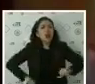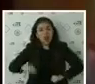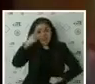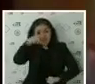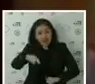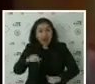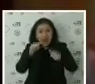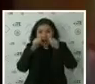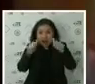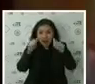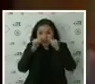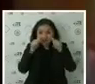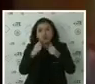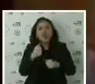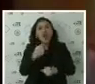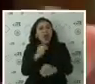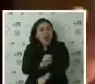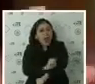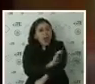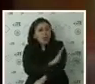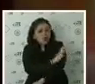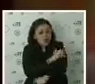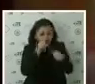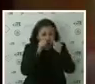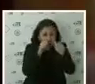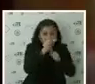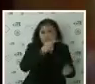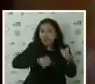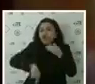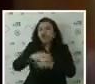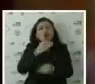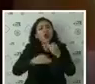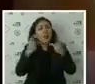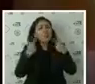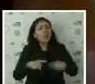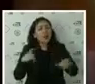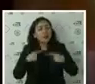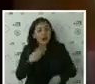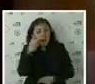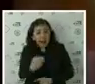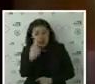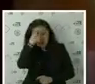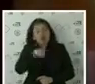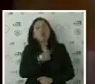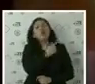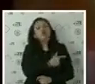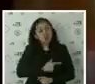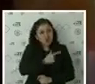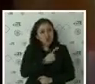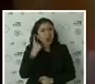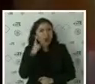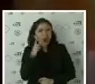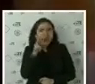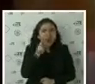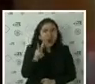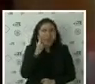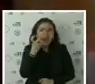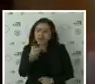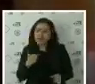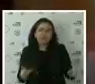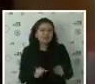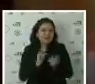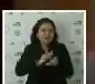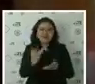atención en el ámbito socioemocional a toda la población, ¿sí? Eso me da mucho gusto estar y escucharlos. Sería